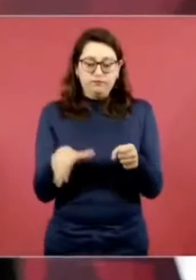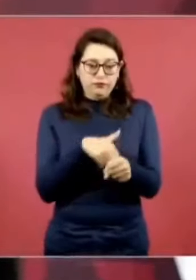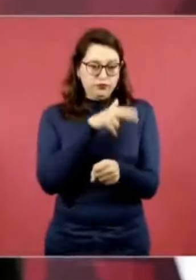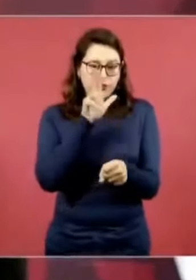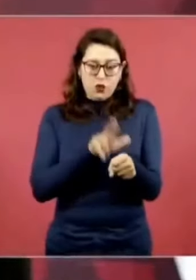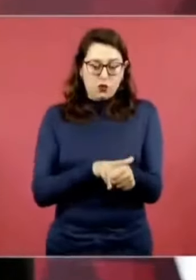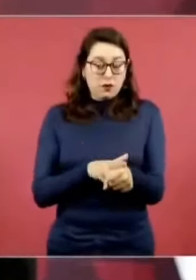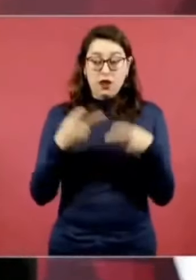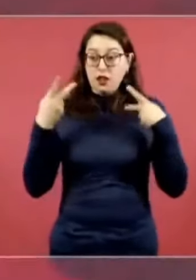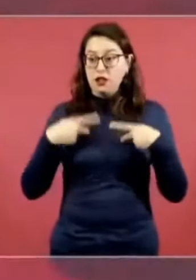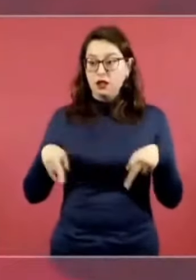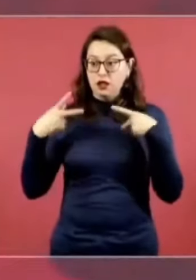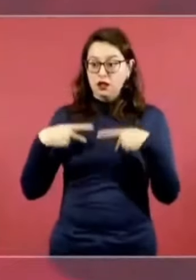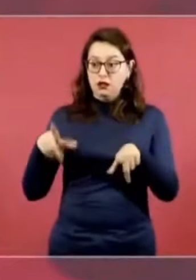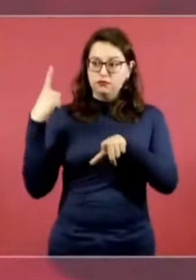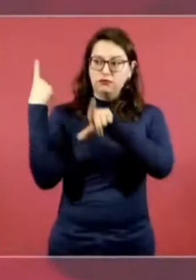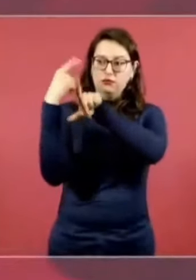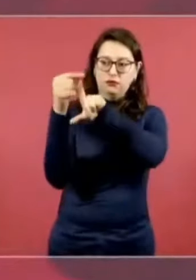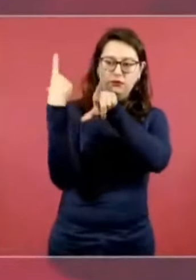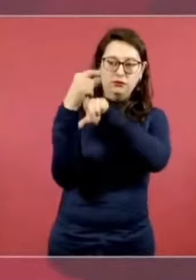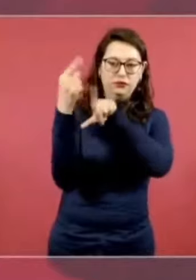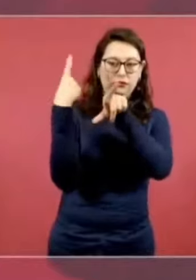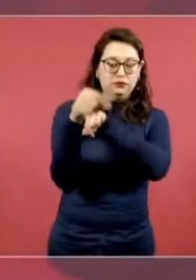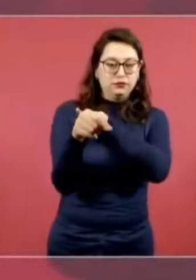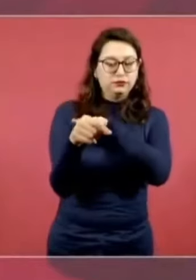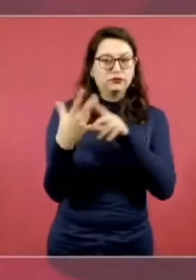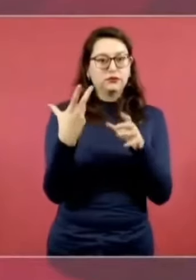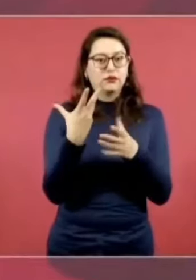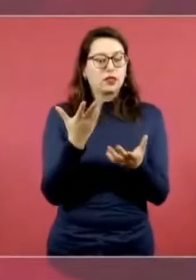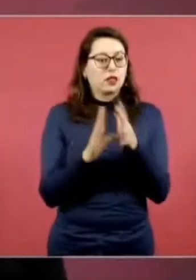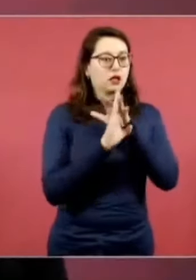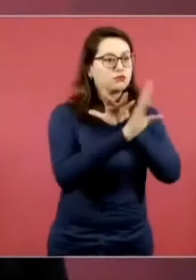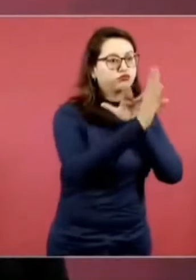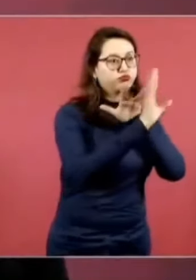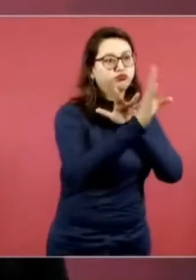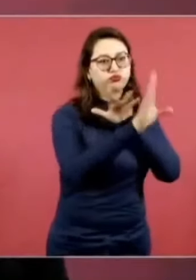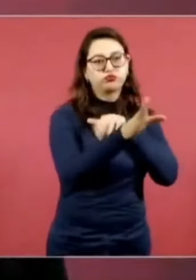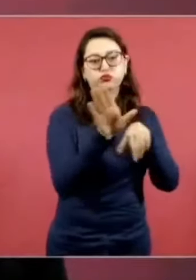sale de sus pueblos por necesidad.